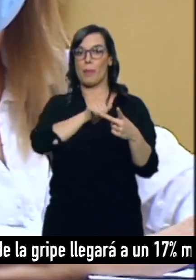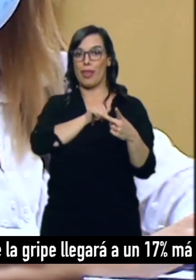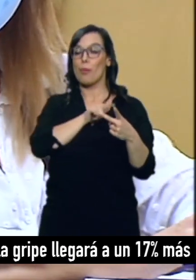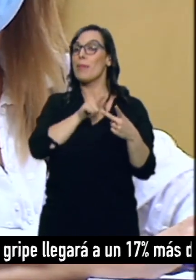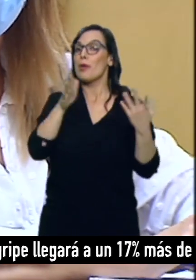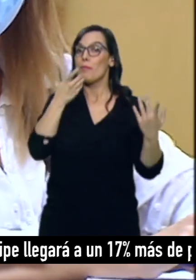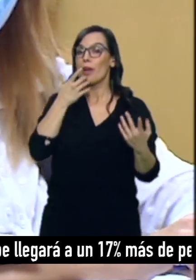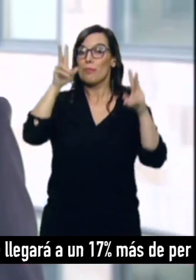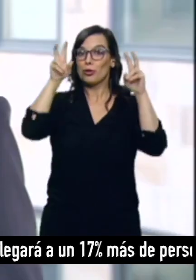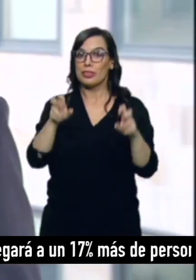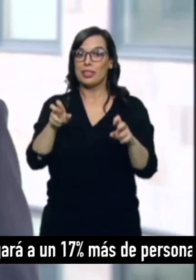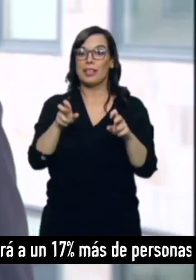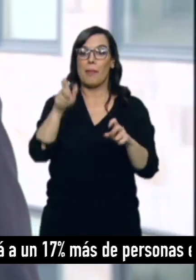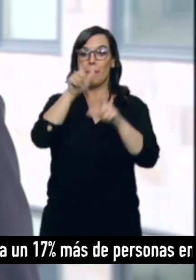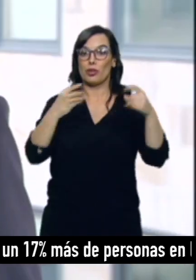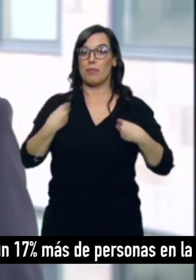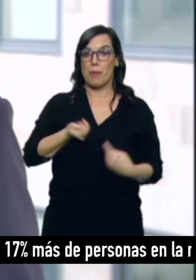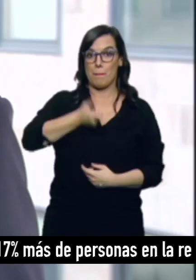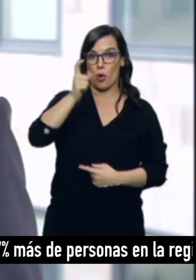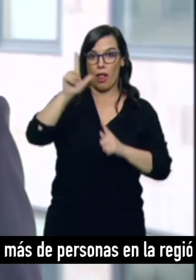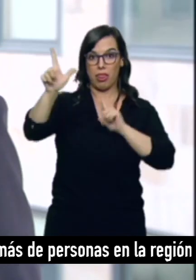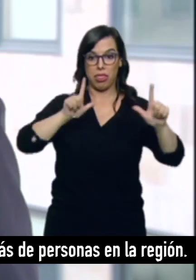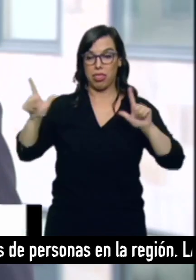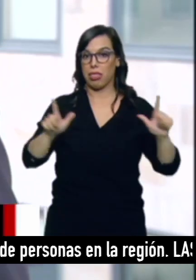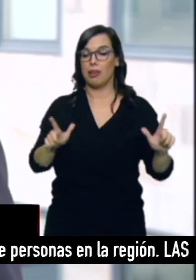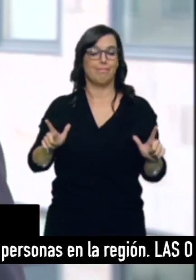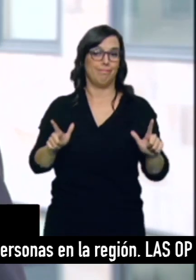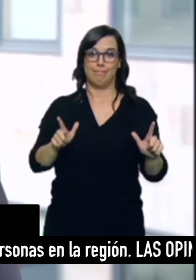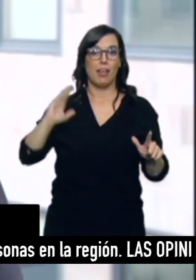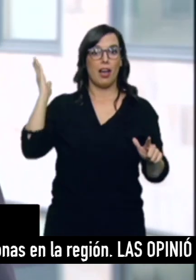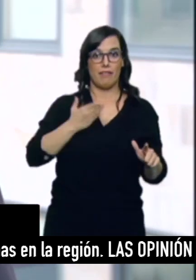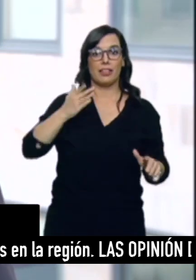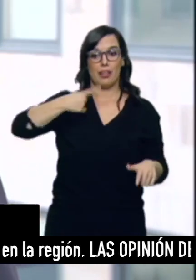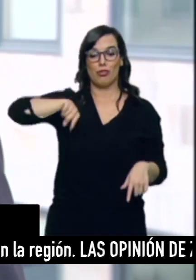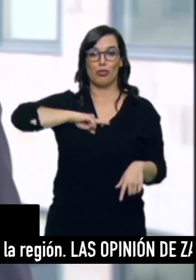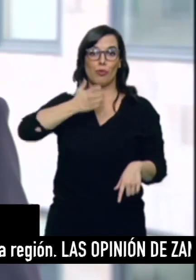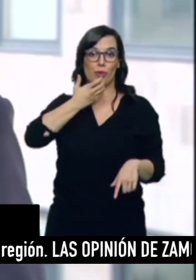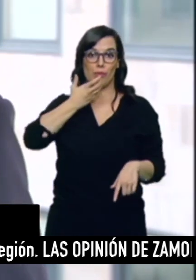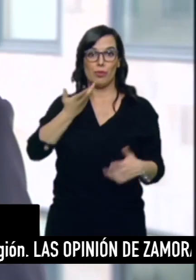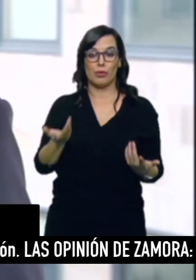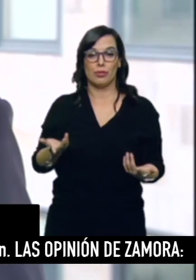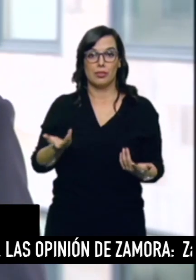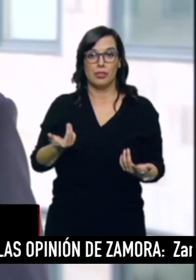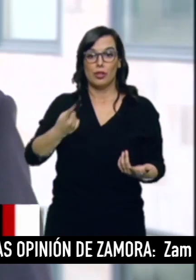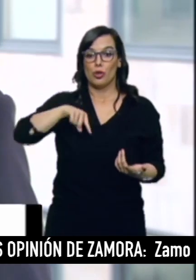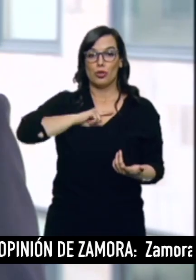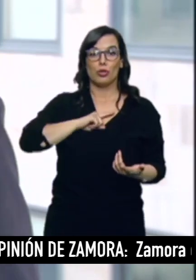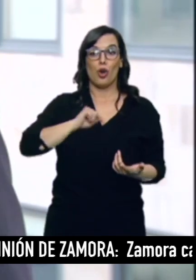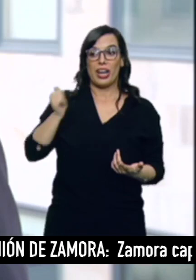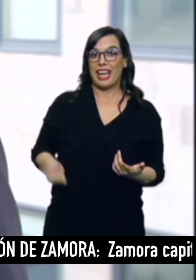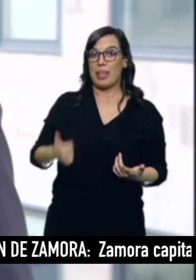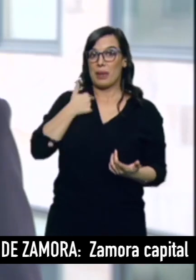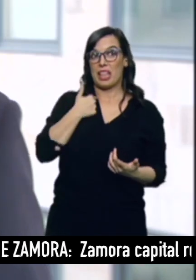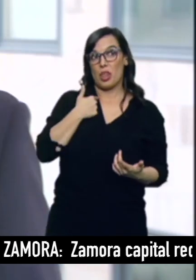despoblación o dispersión. Lógicamente esto perjudicaría a las comunidades autónomas como la nuestra que hemos perdido menos PIB que la